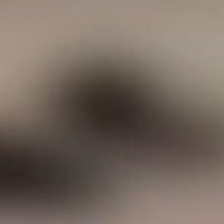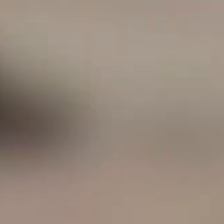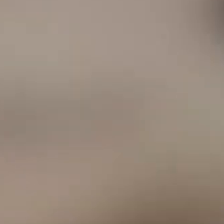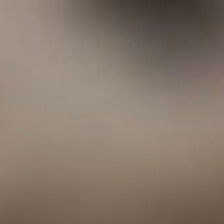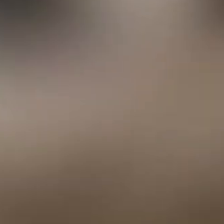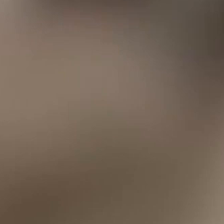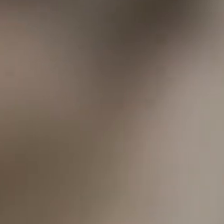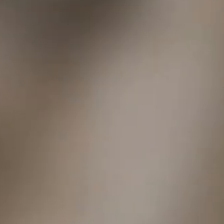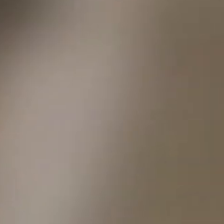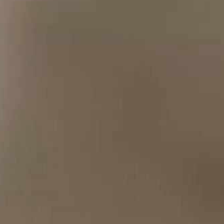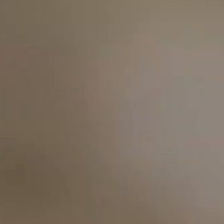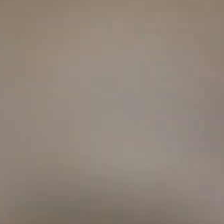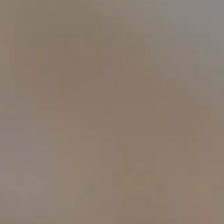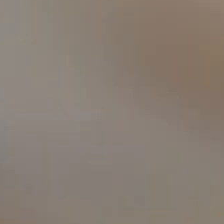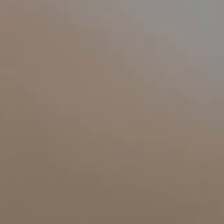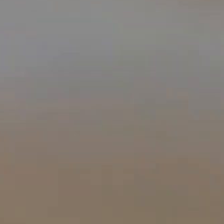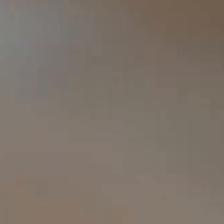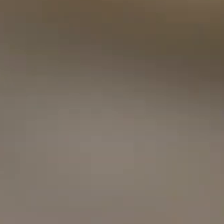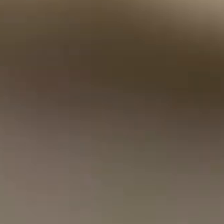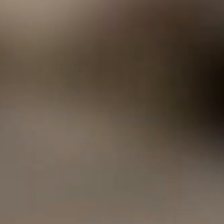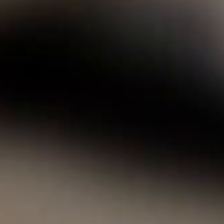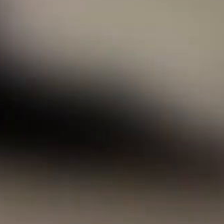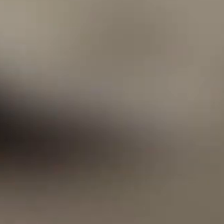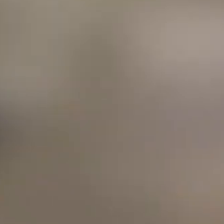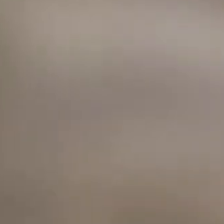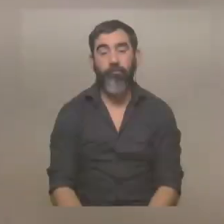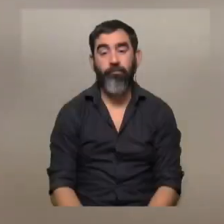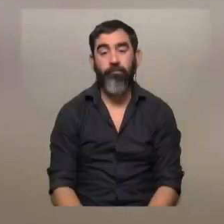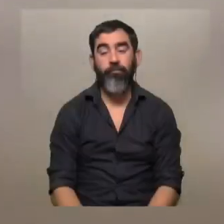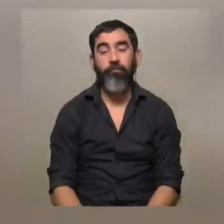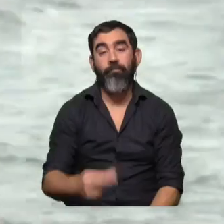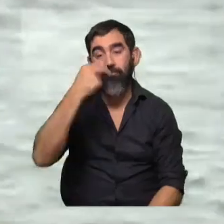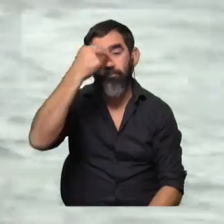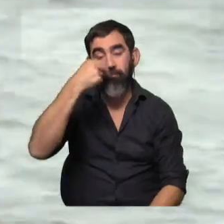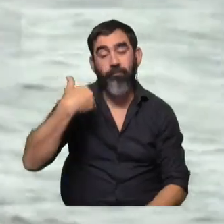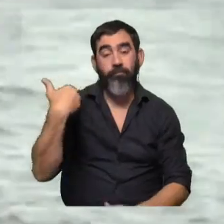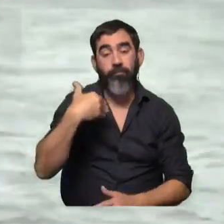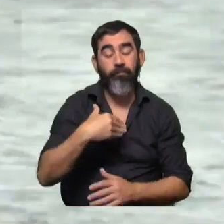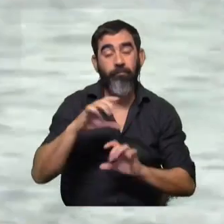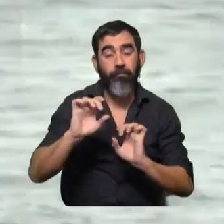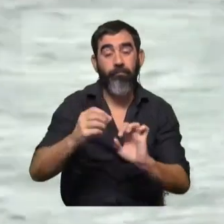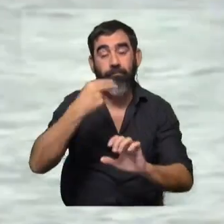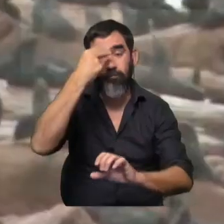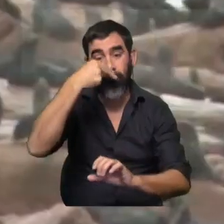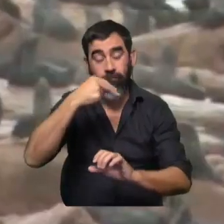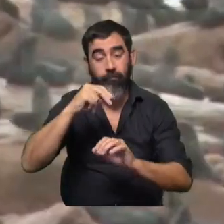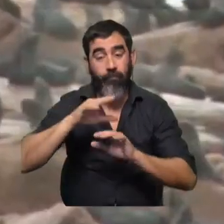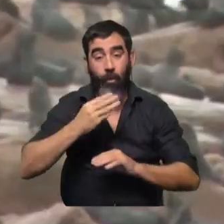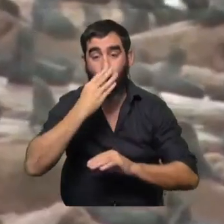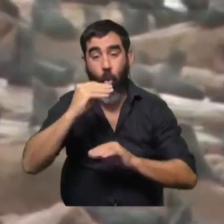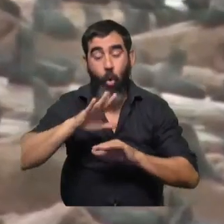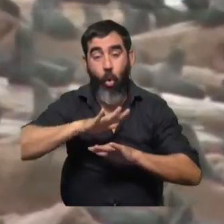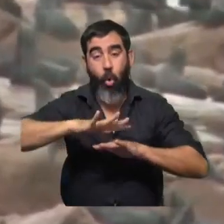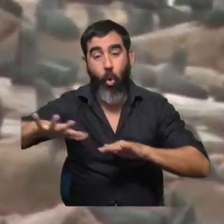Ante el brote de gripe aviar en lobos marinos que se registra en Argentina, se intensificó el seguimiento de los mamíferos marinos en